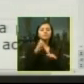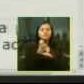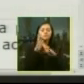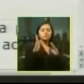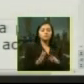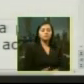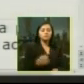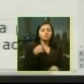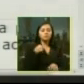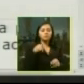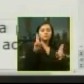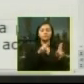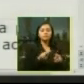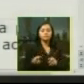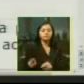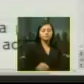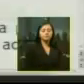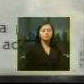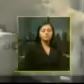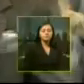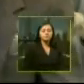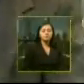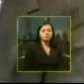ecuatorianos por naturalización.